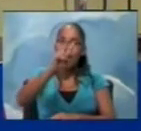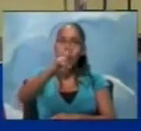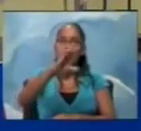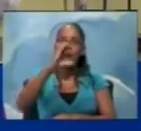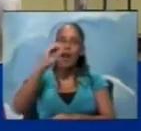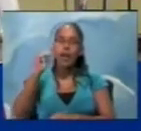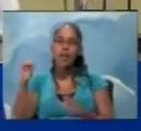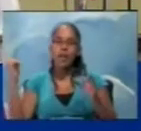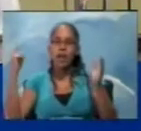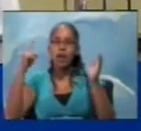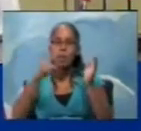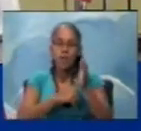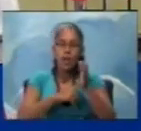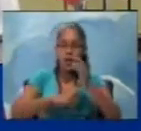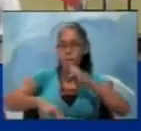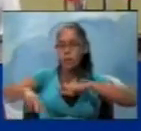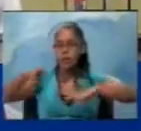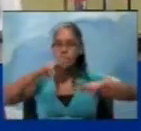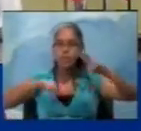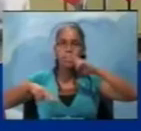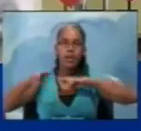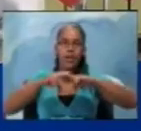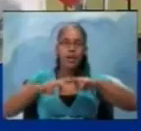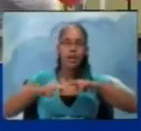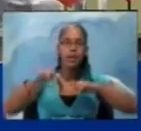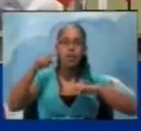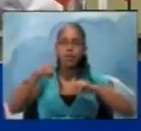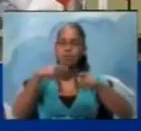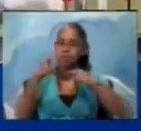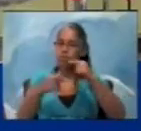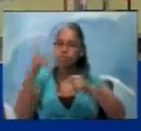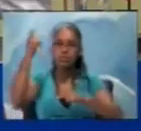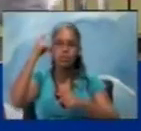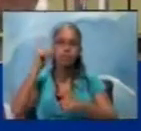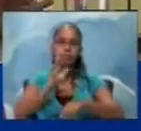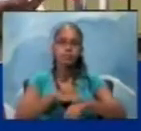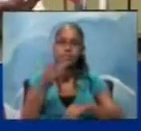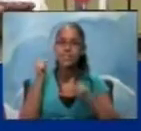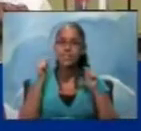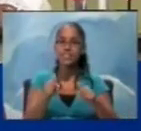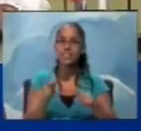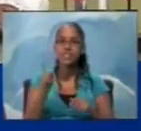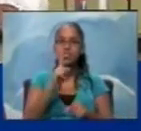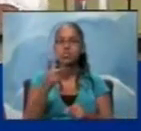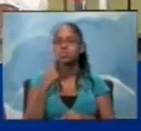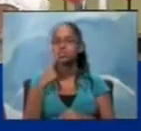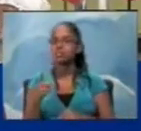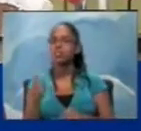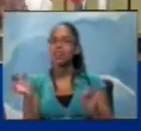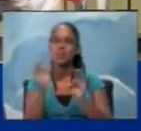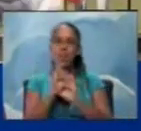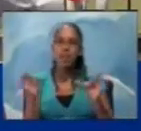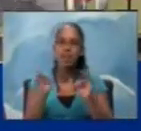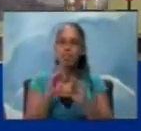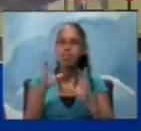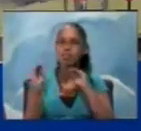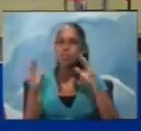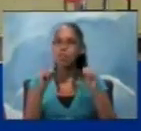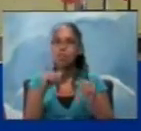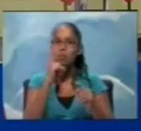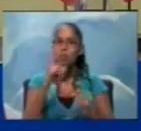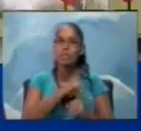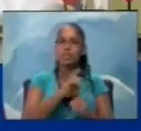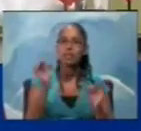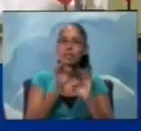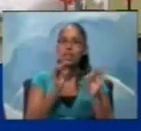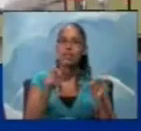mil visitas al portal. ¿Por qué? Porque allí no se ofende a nadie. En el portal lo que